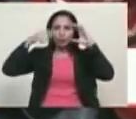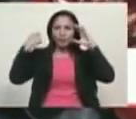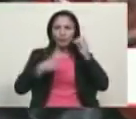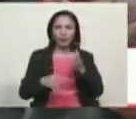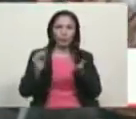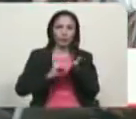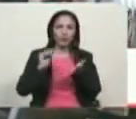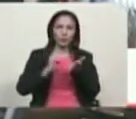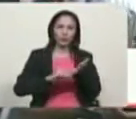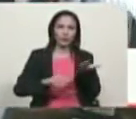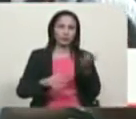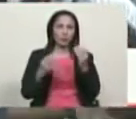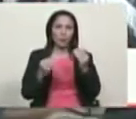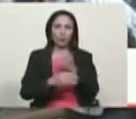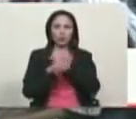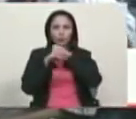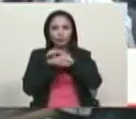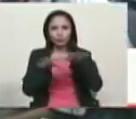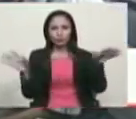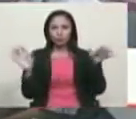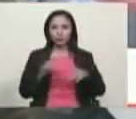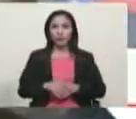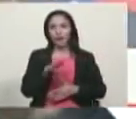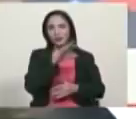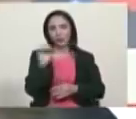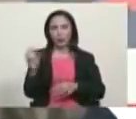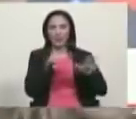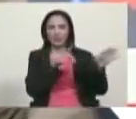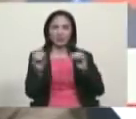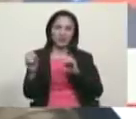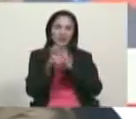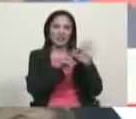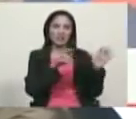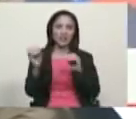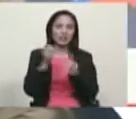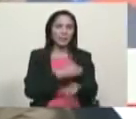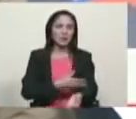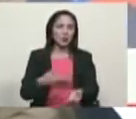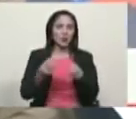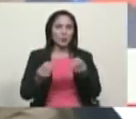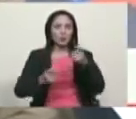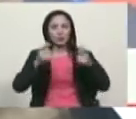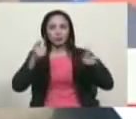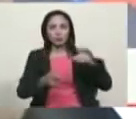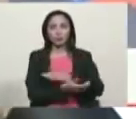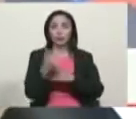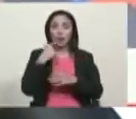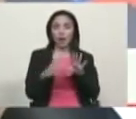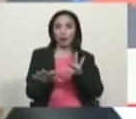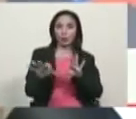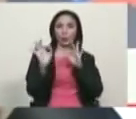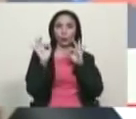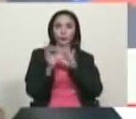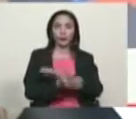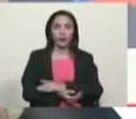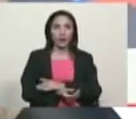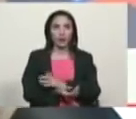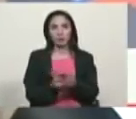Las reproducciones todas pueden llegar a 50, 60, 70 millones. Porque tú lo agarras, lo metes